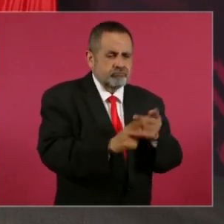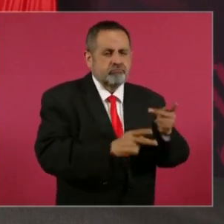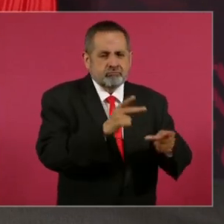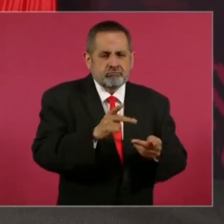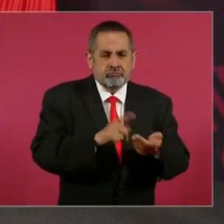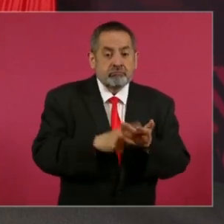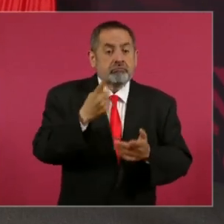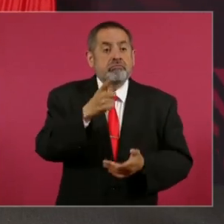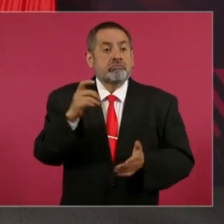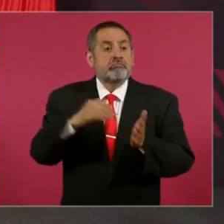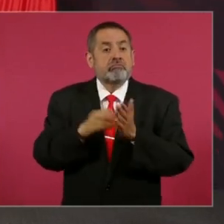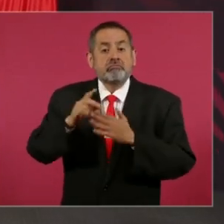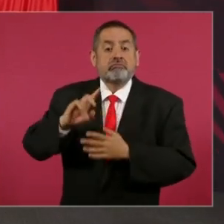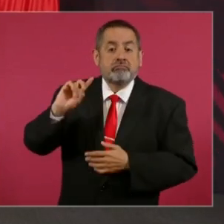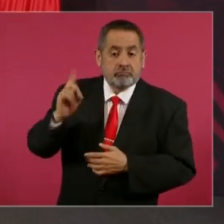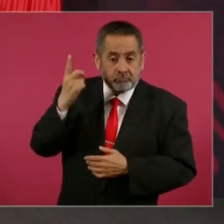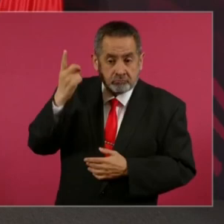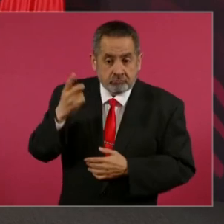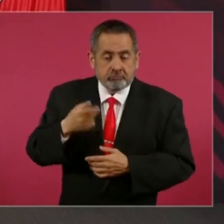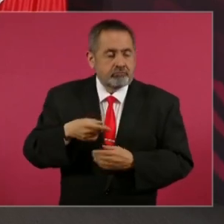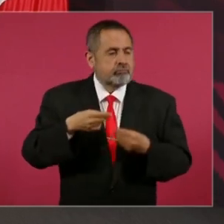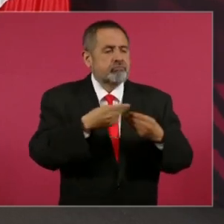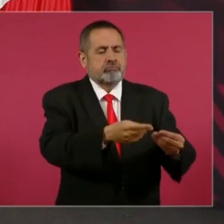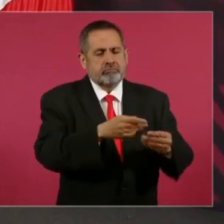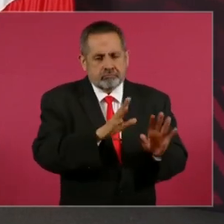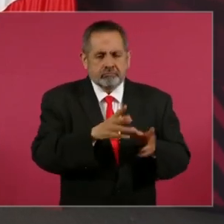de dólares.